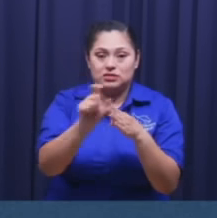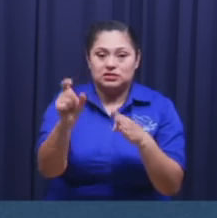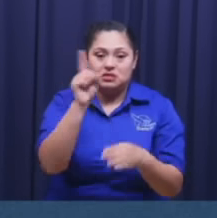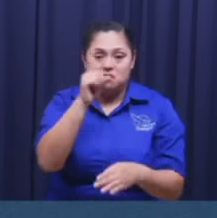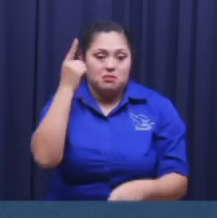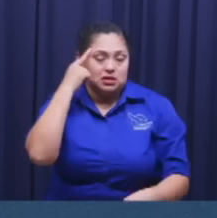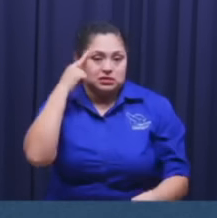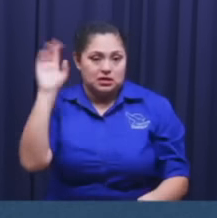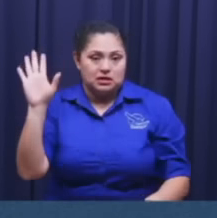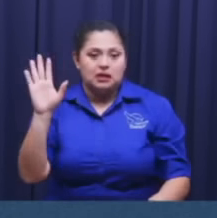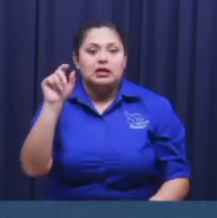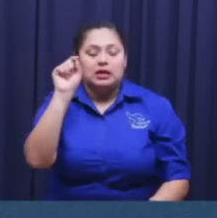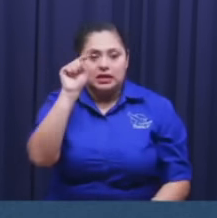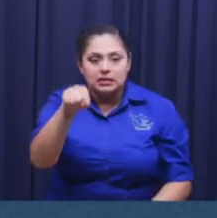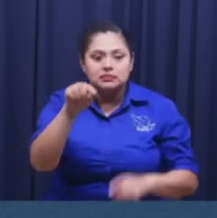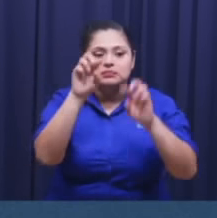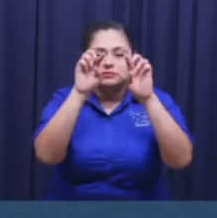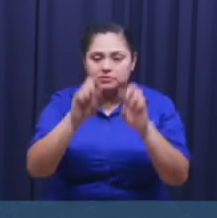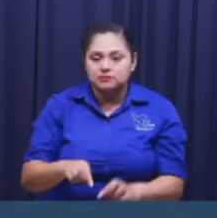Entonces, ese sabe resistir.